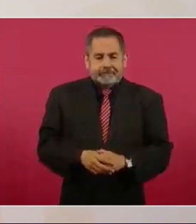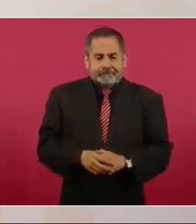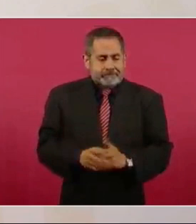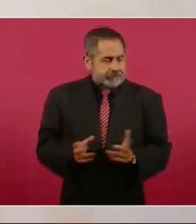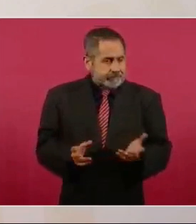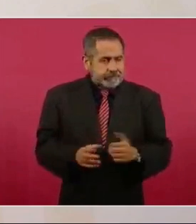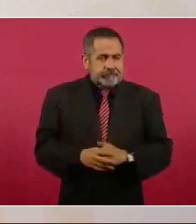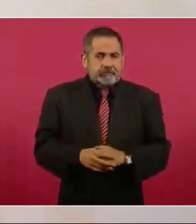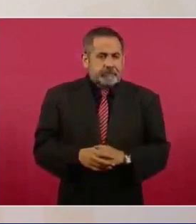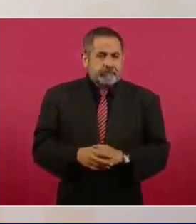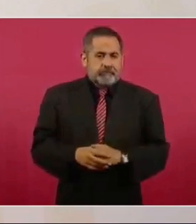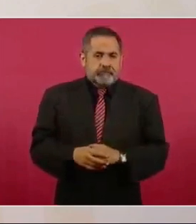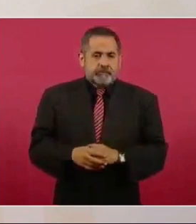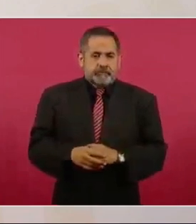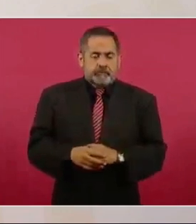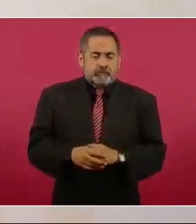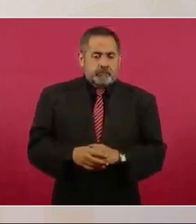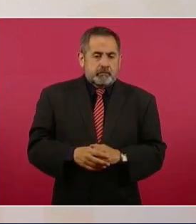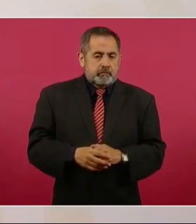Entonces,